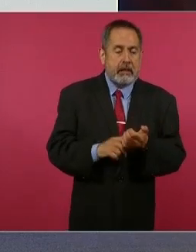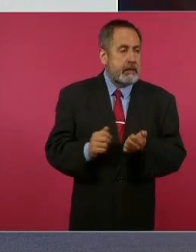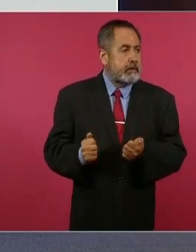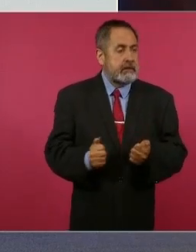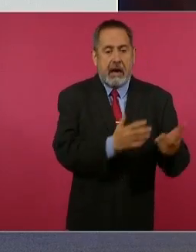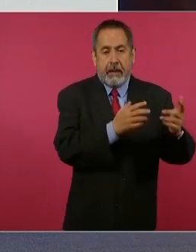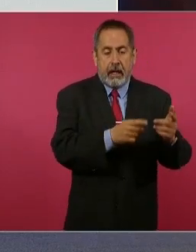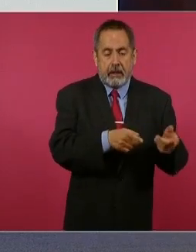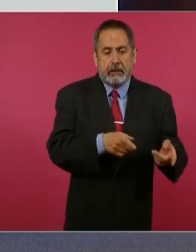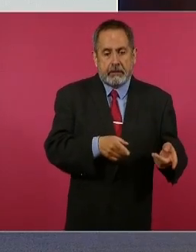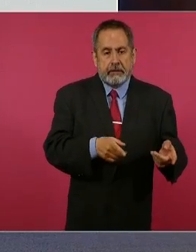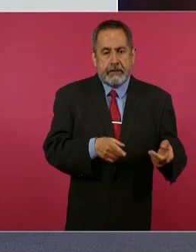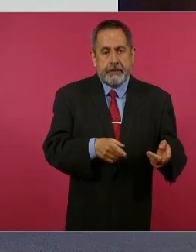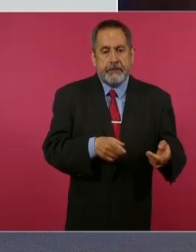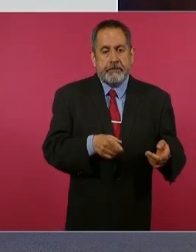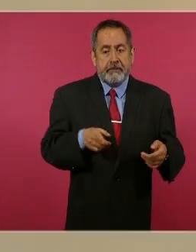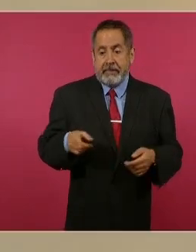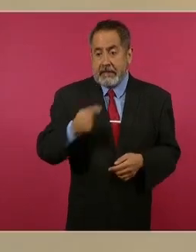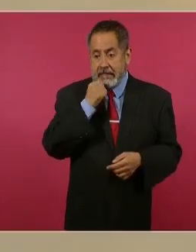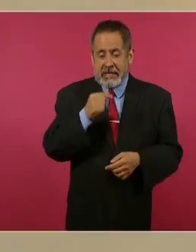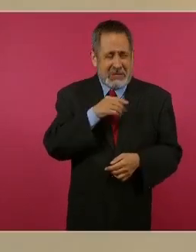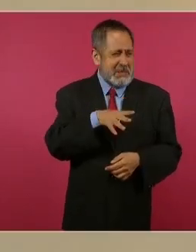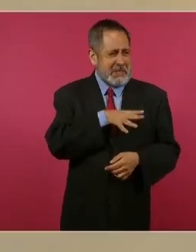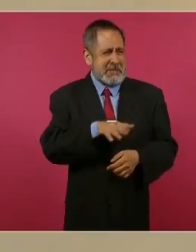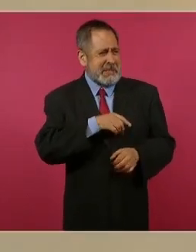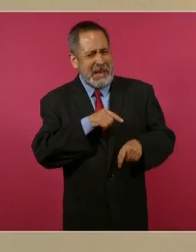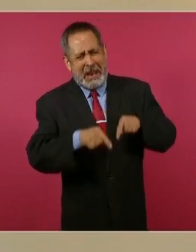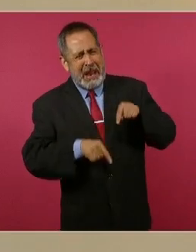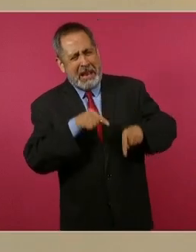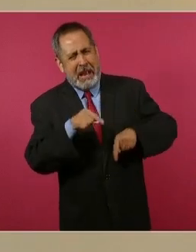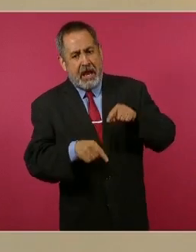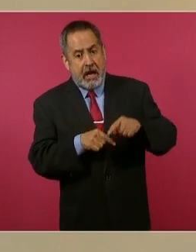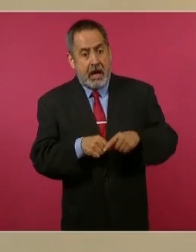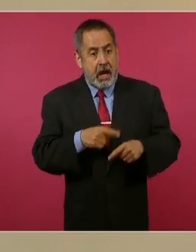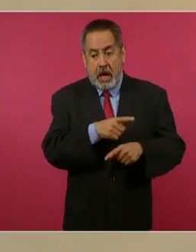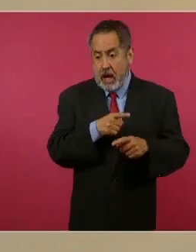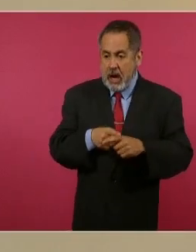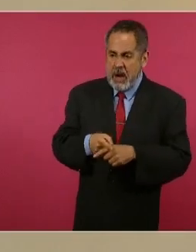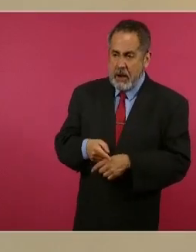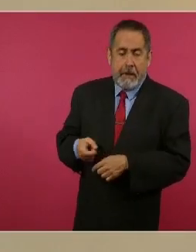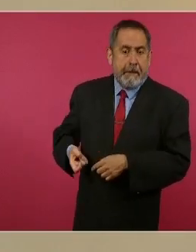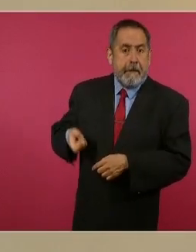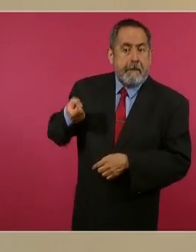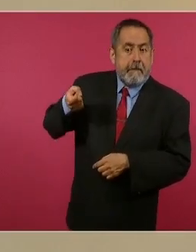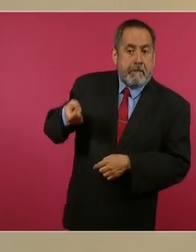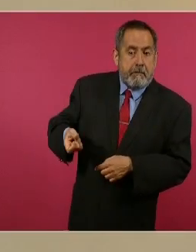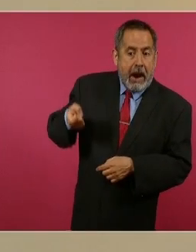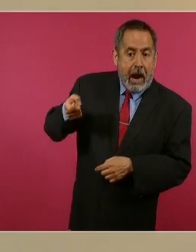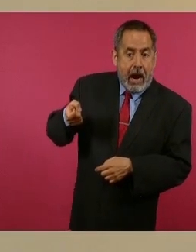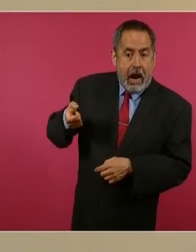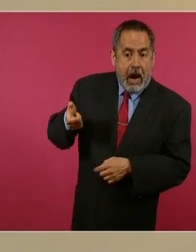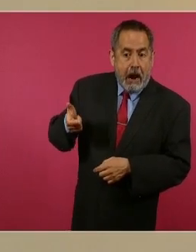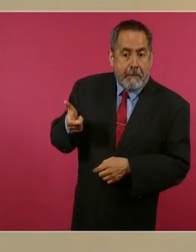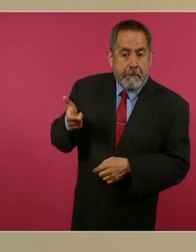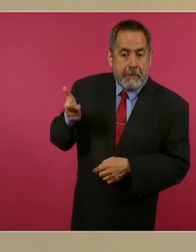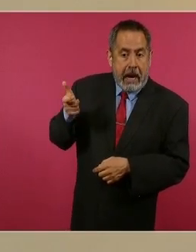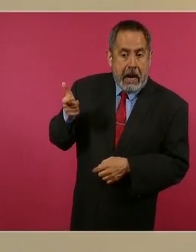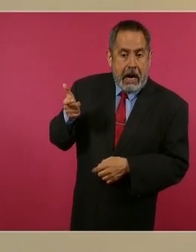de su libertad. Al oponer resistencia, Dante Emiliano fue agredido con un arma de fuego, lo que le provocó la muerte.